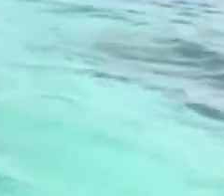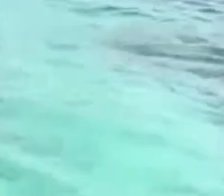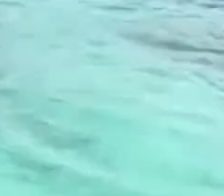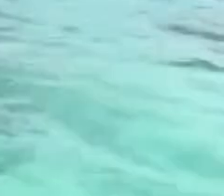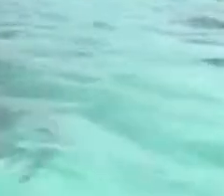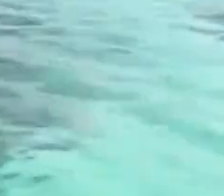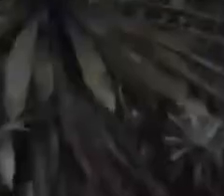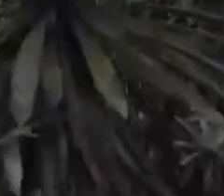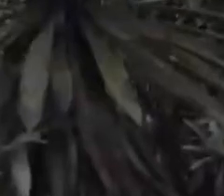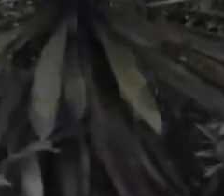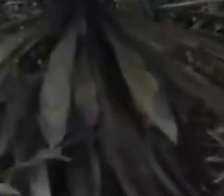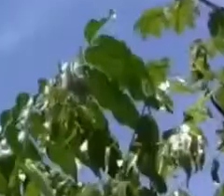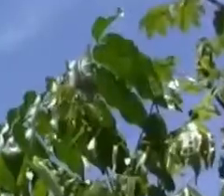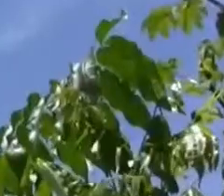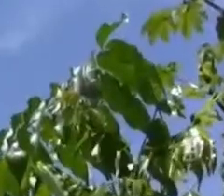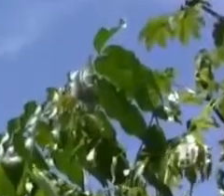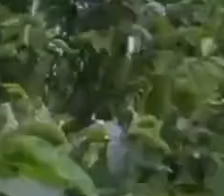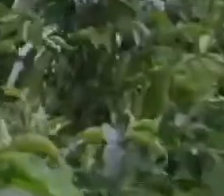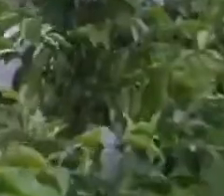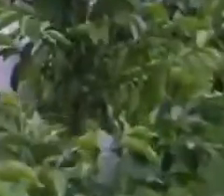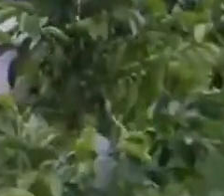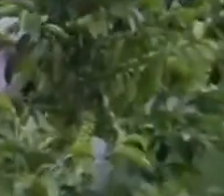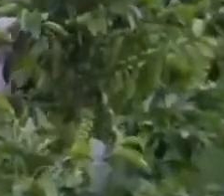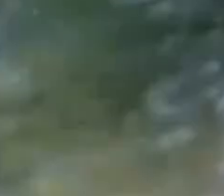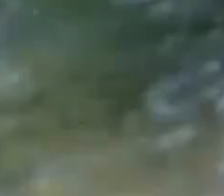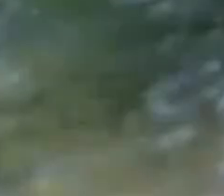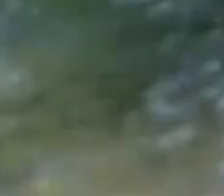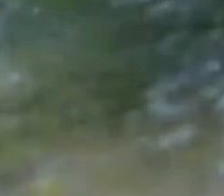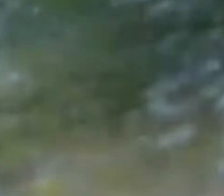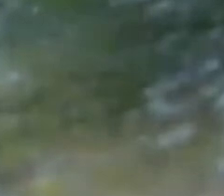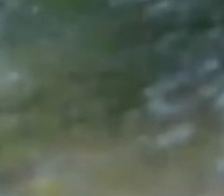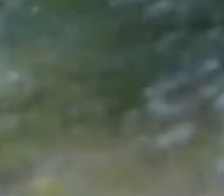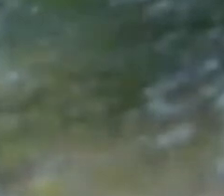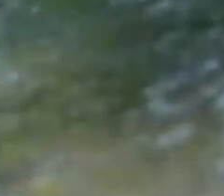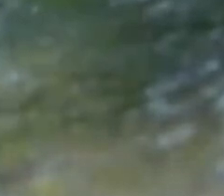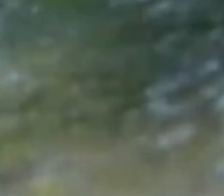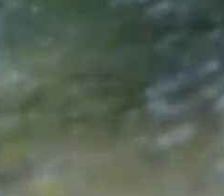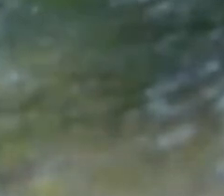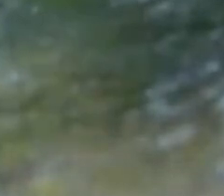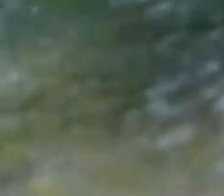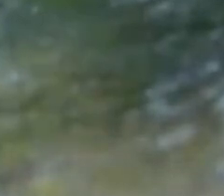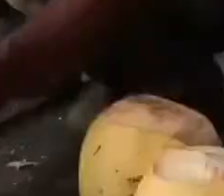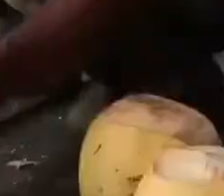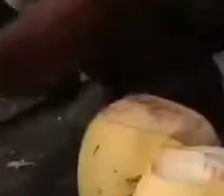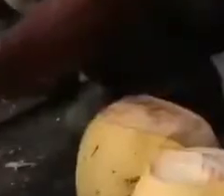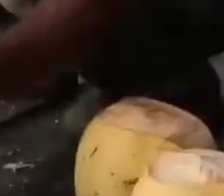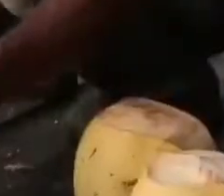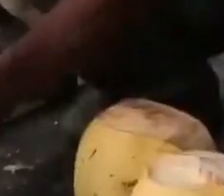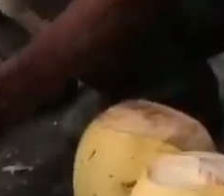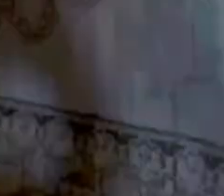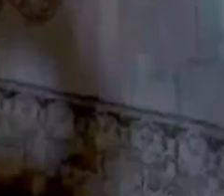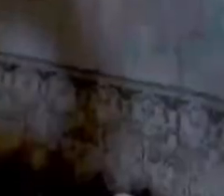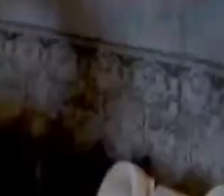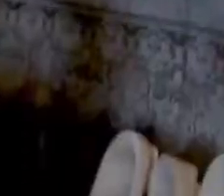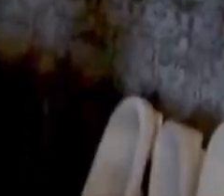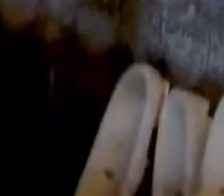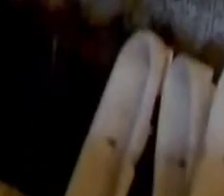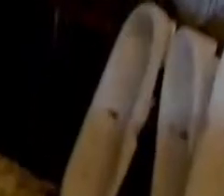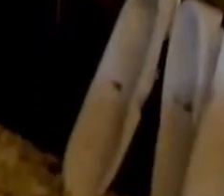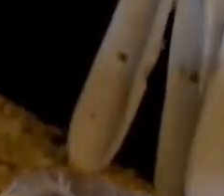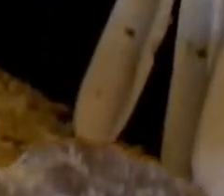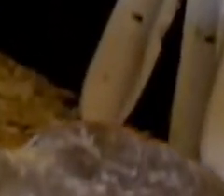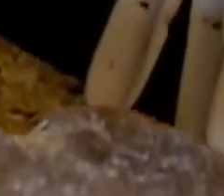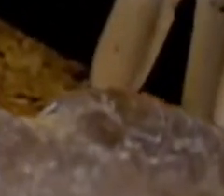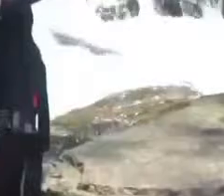Colombia es un país con una gran riqueza natural y cultural, en el que varias comunidades rurales han encontrado un nuevo medio de